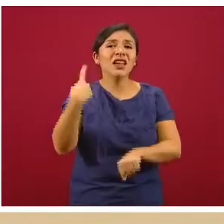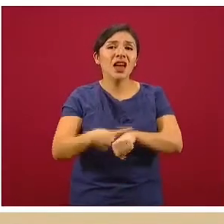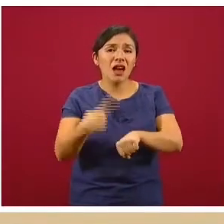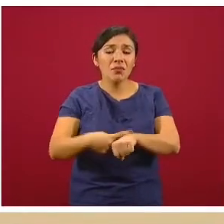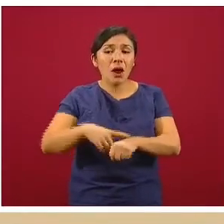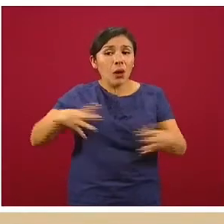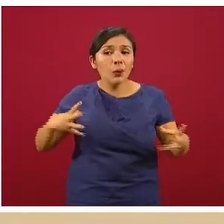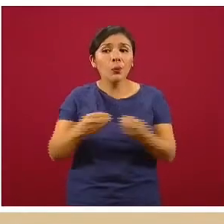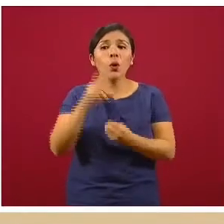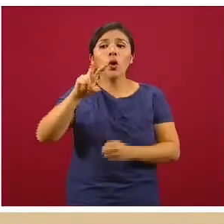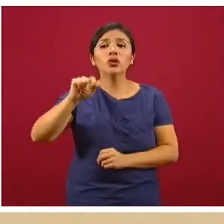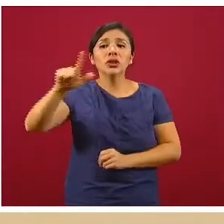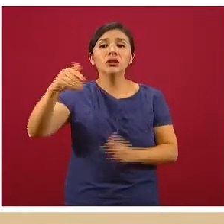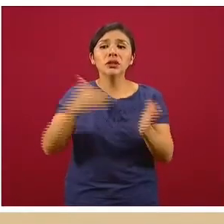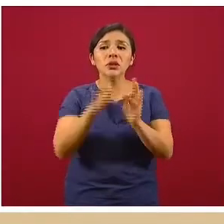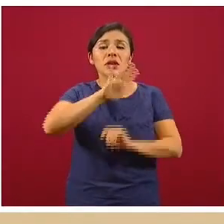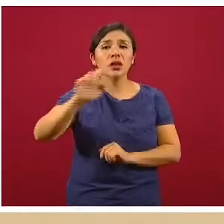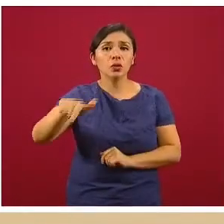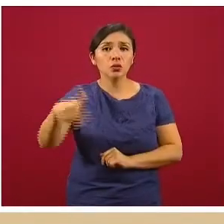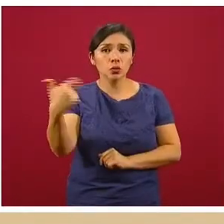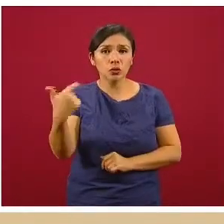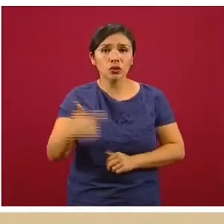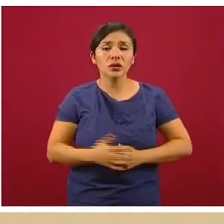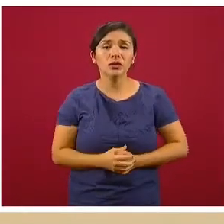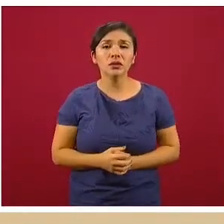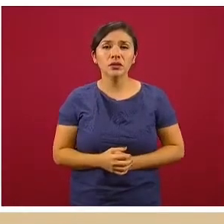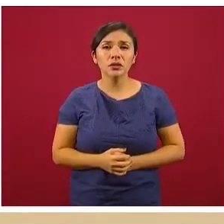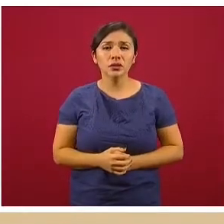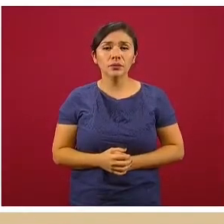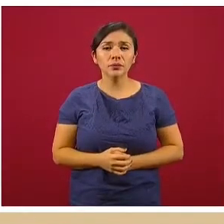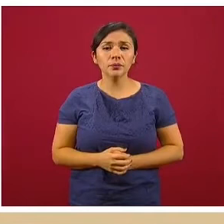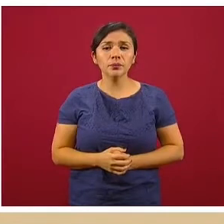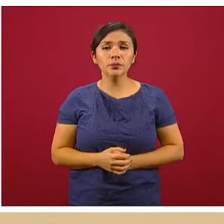suman 87.512. La siguiente.